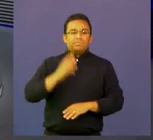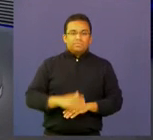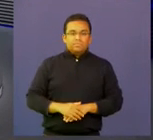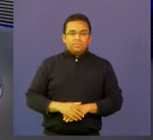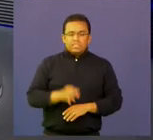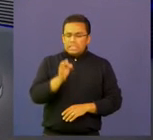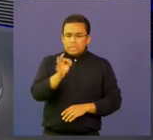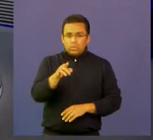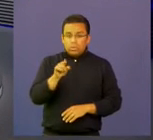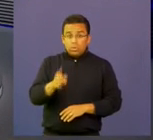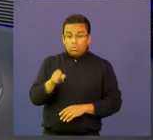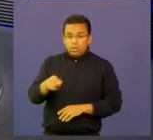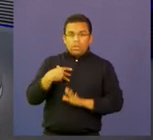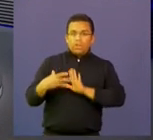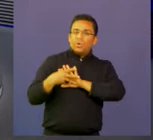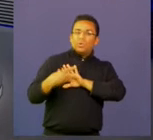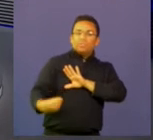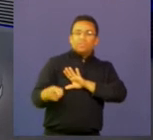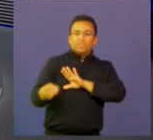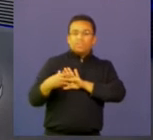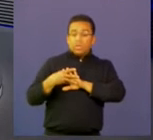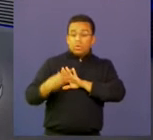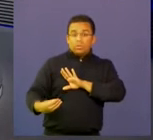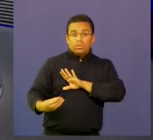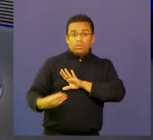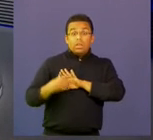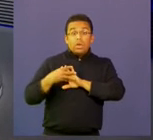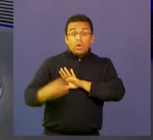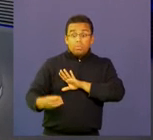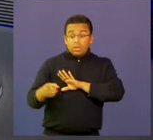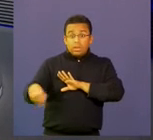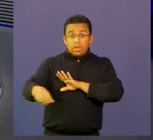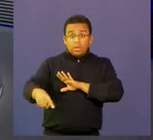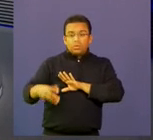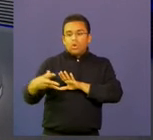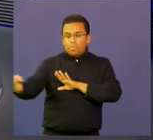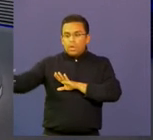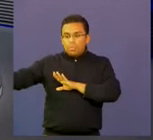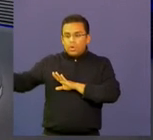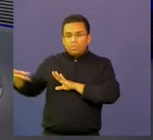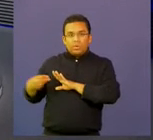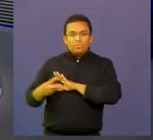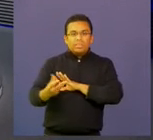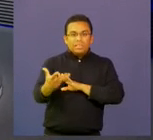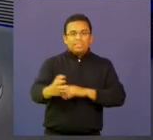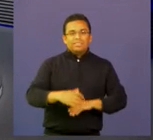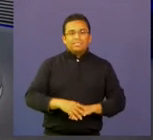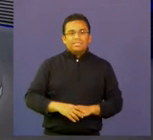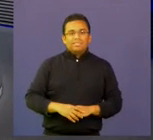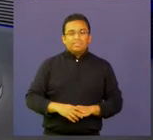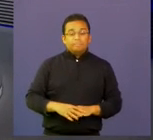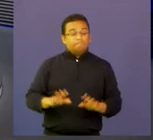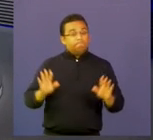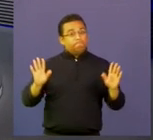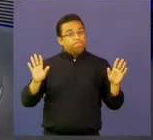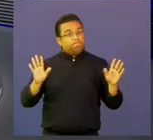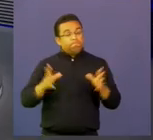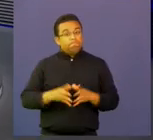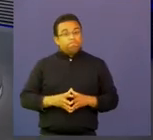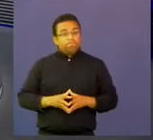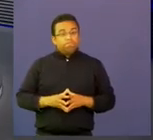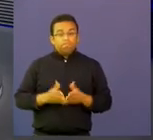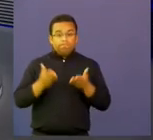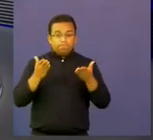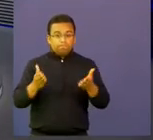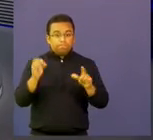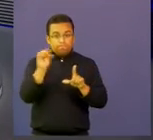hacerlo se están convirtiendo en ejemplo. Y al convertirse en ejemplo, muchos otros lo van a seguir. Entonces, yo creo que con eso, y solo esta